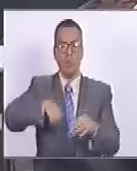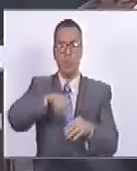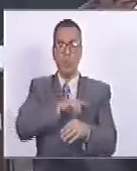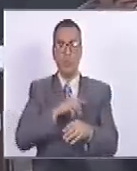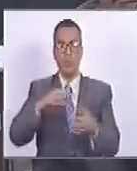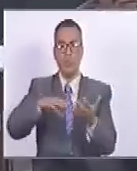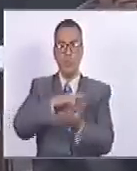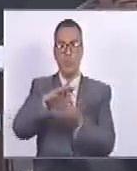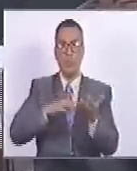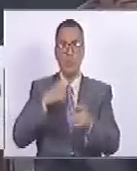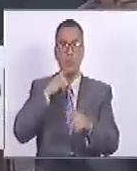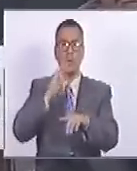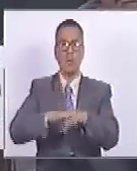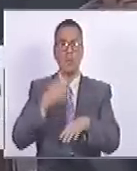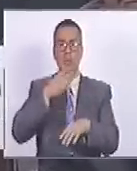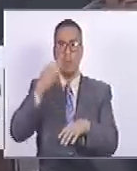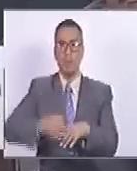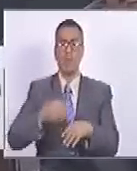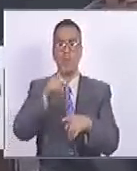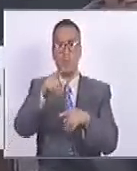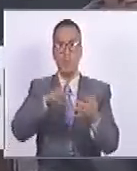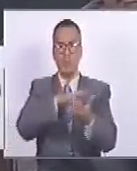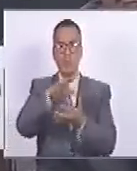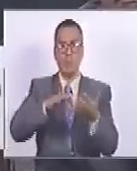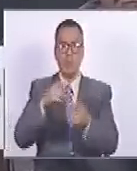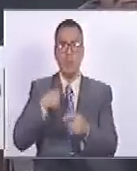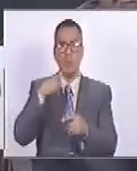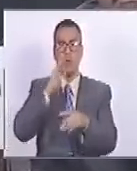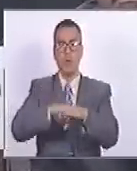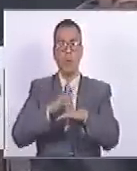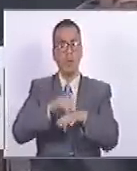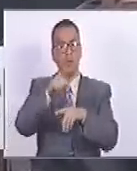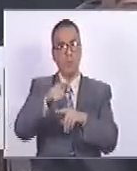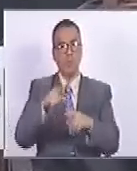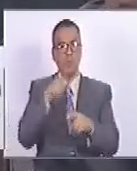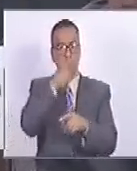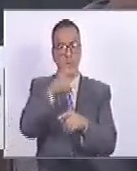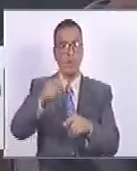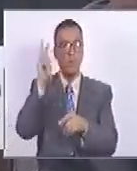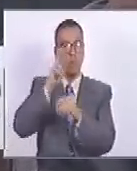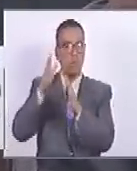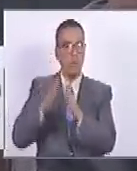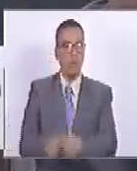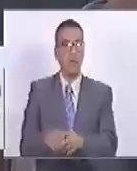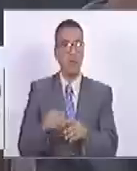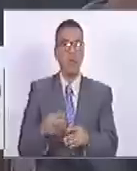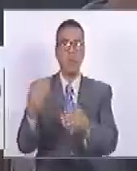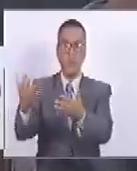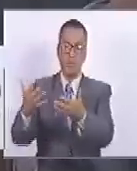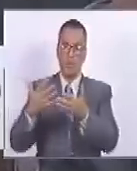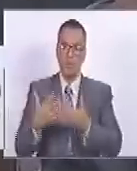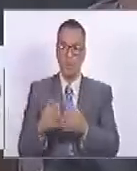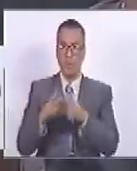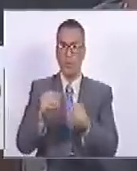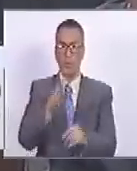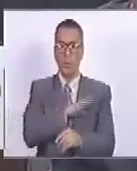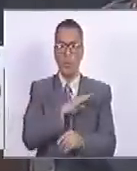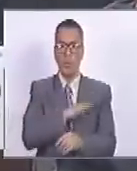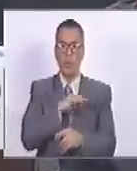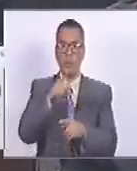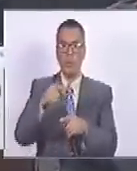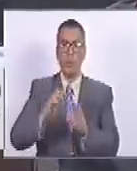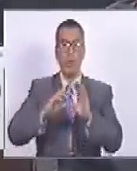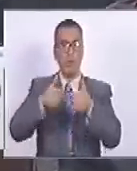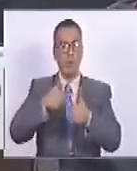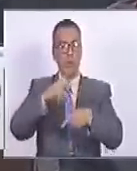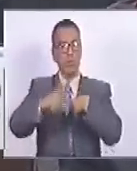problemas. Ocúpense realmente de sus problemas y ocúpense realmente del pueblo venezolano, y devuelvan todo lo que nos pertenece para que